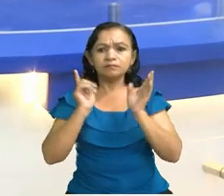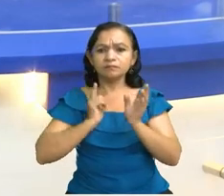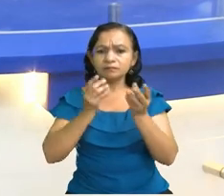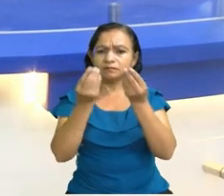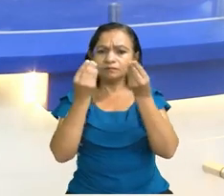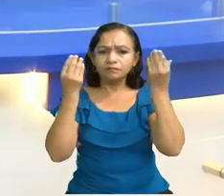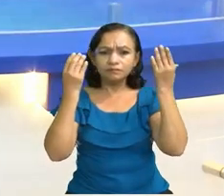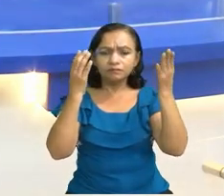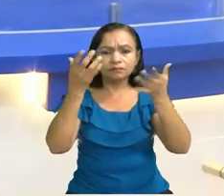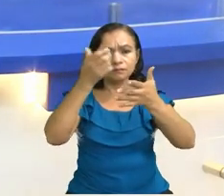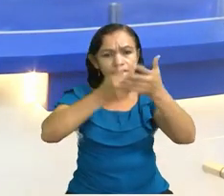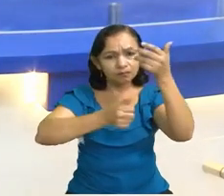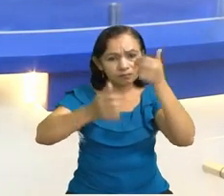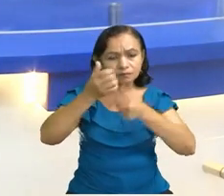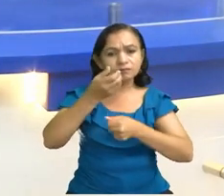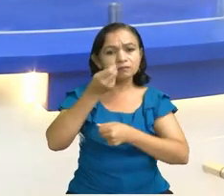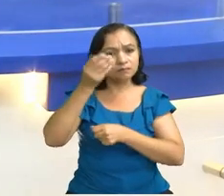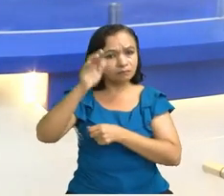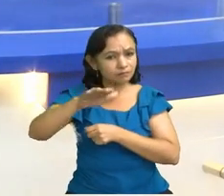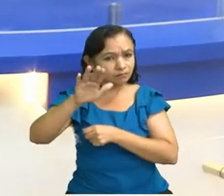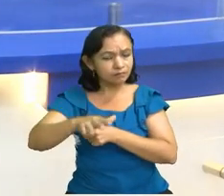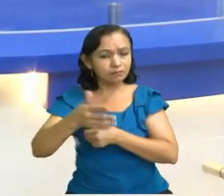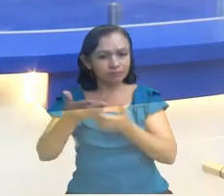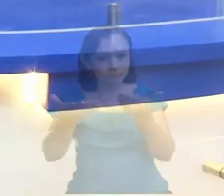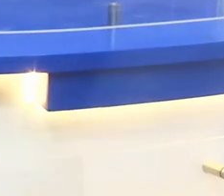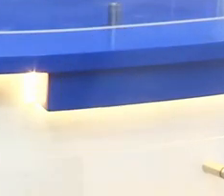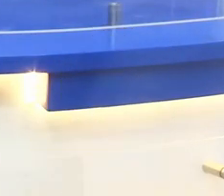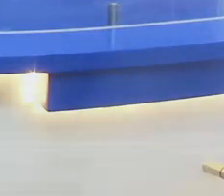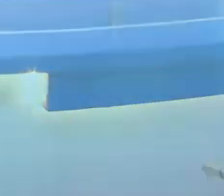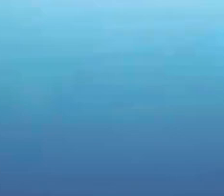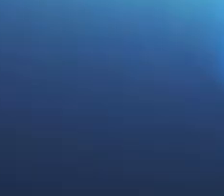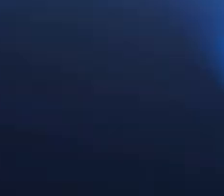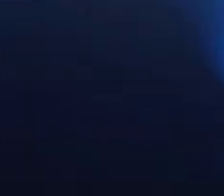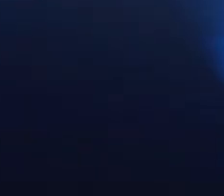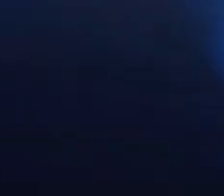de productos lácteos a muy buenos precios. Veamos.